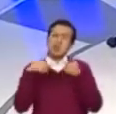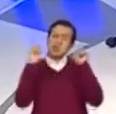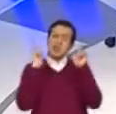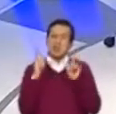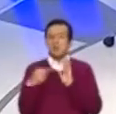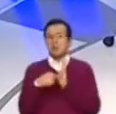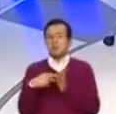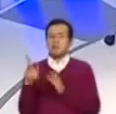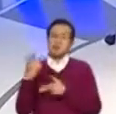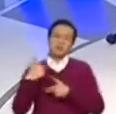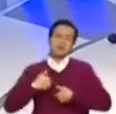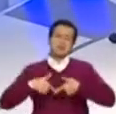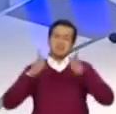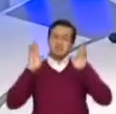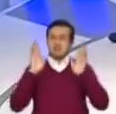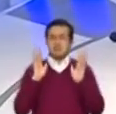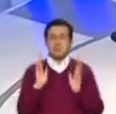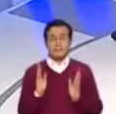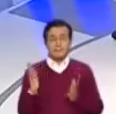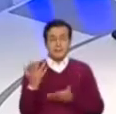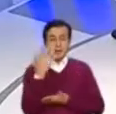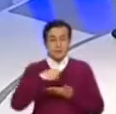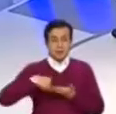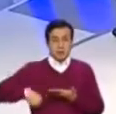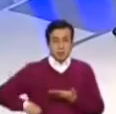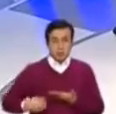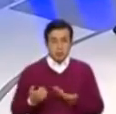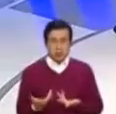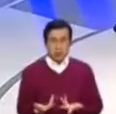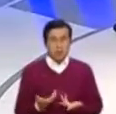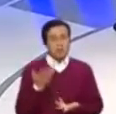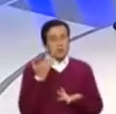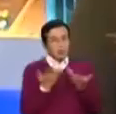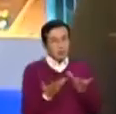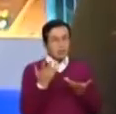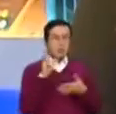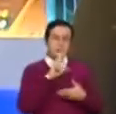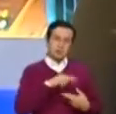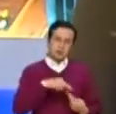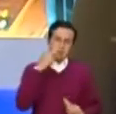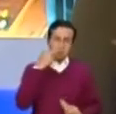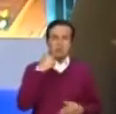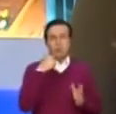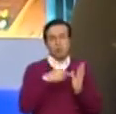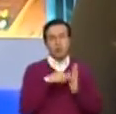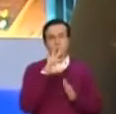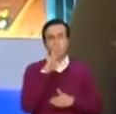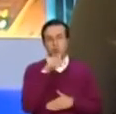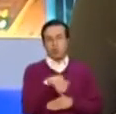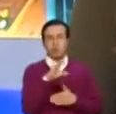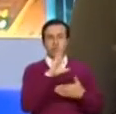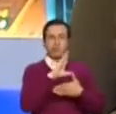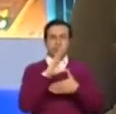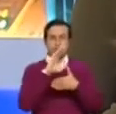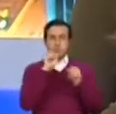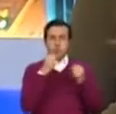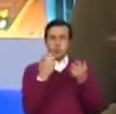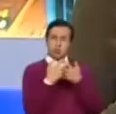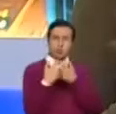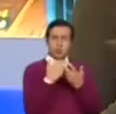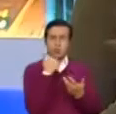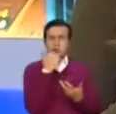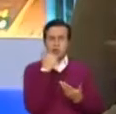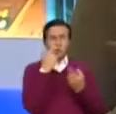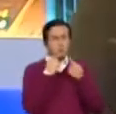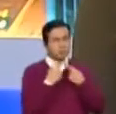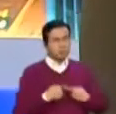de negocios, este tipo de transacciones. ¿Habría la posibilidad de que a nivel regional, por ejemplo, UNASUR, CELAC, se unan y hagan algún tipo